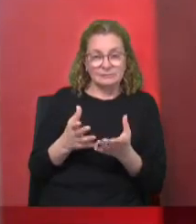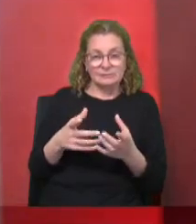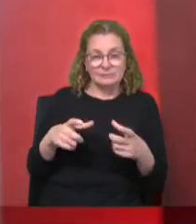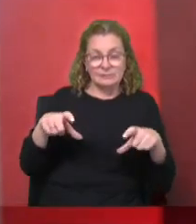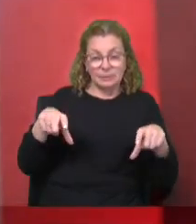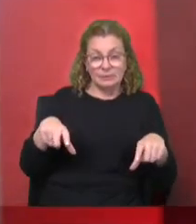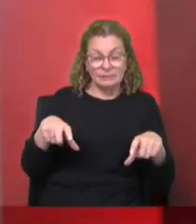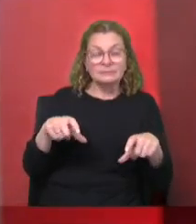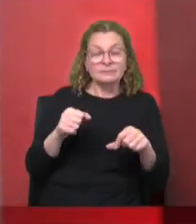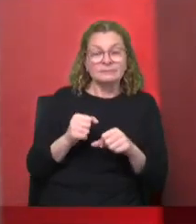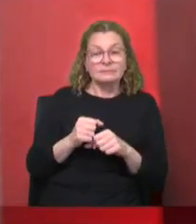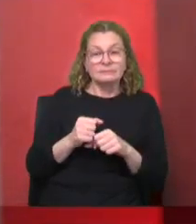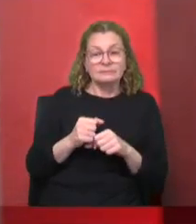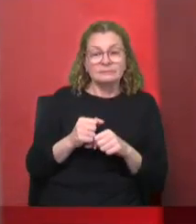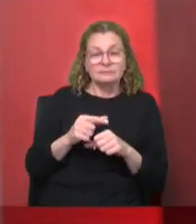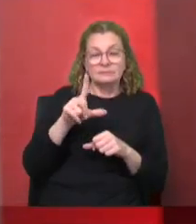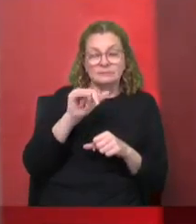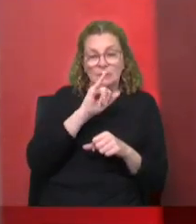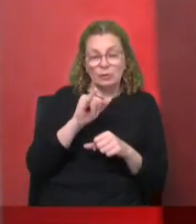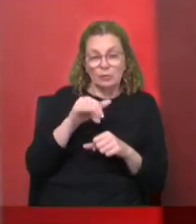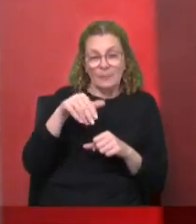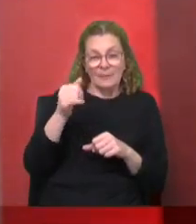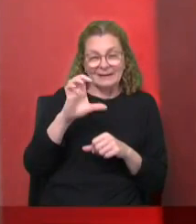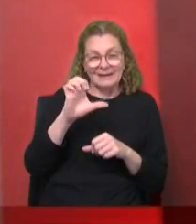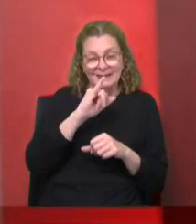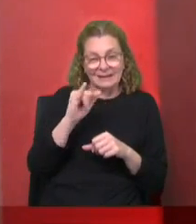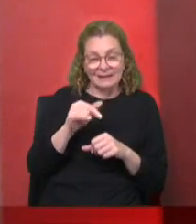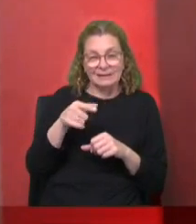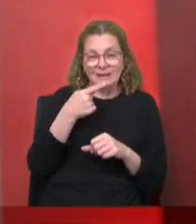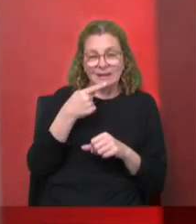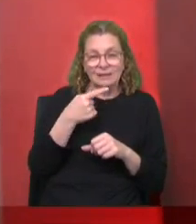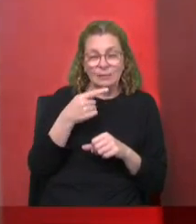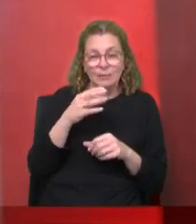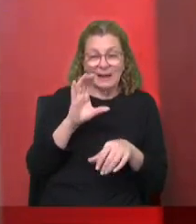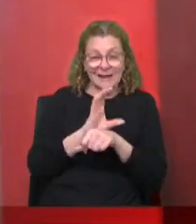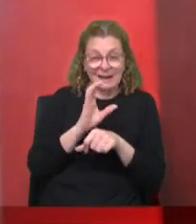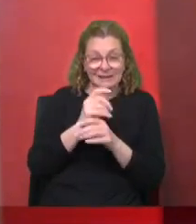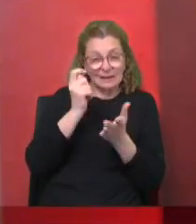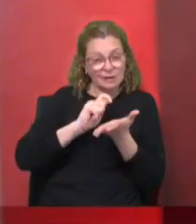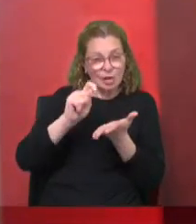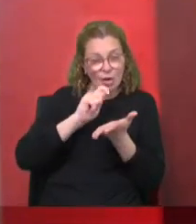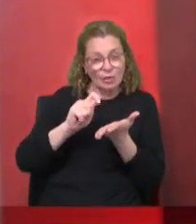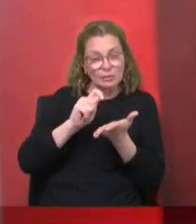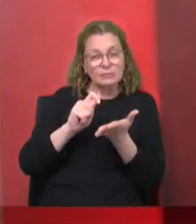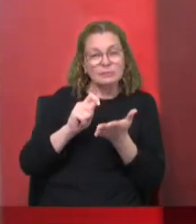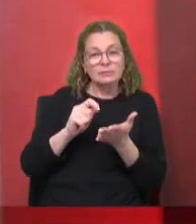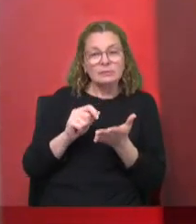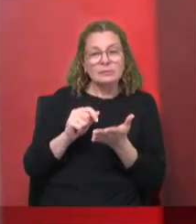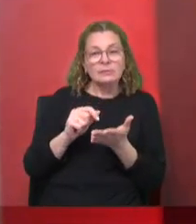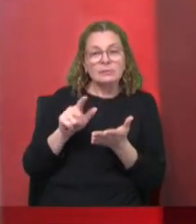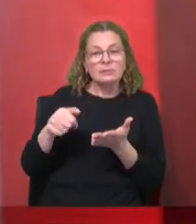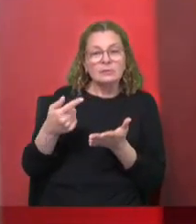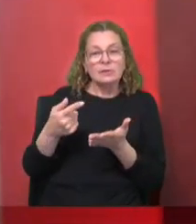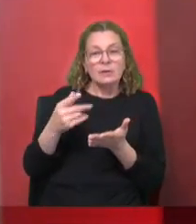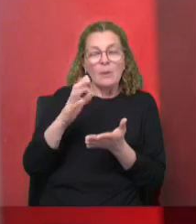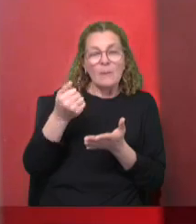de sus animaciones. Y Luz Márquez, que es la guionista de ella, que va a dar aparte una masterclass de guión en la sala de proyecciones. Después tenemos